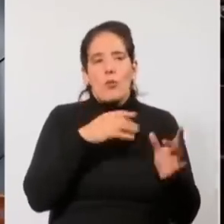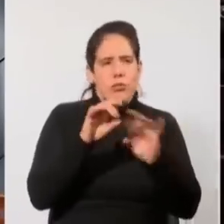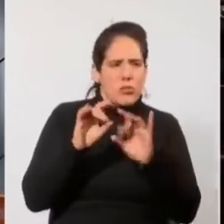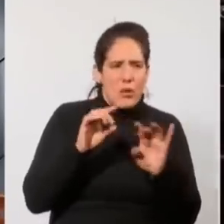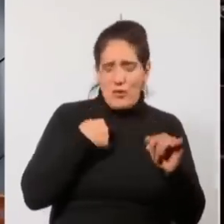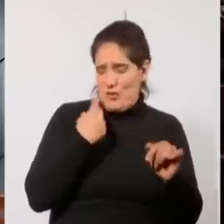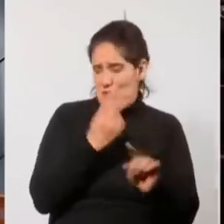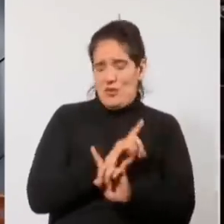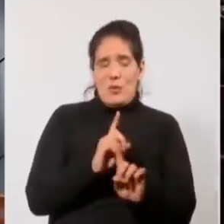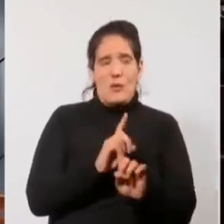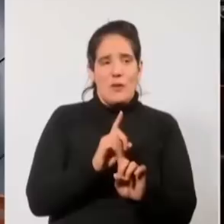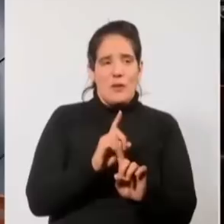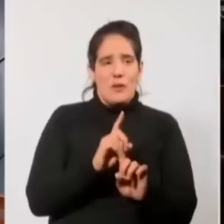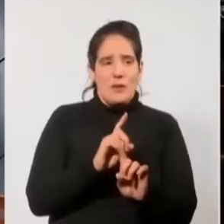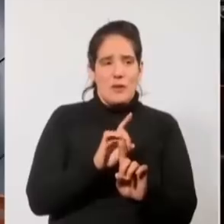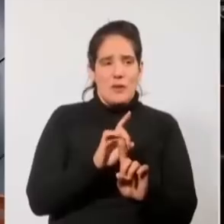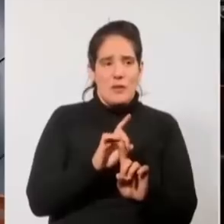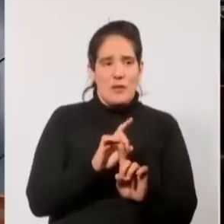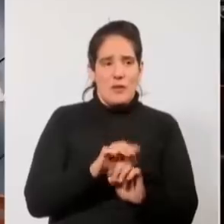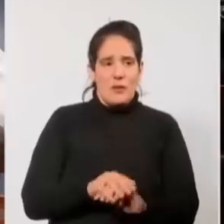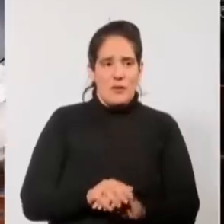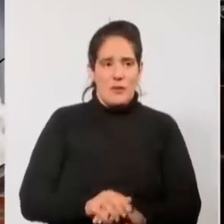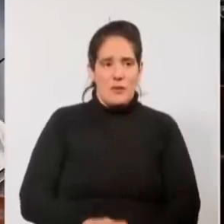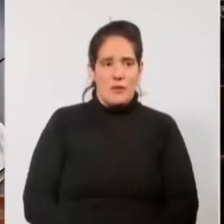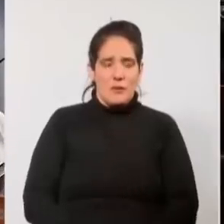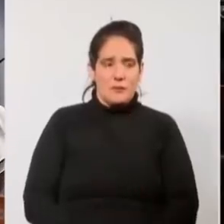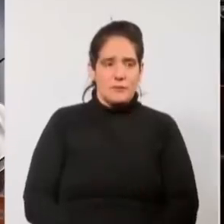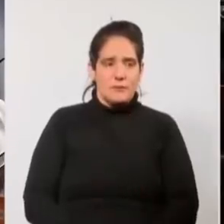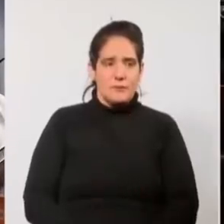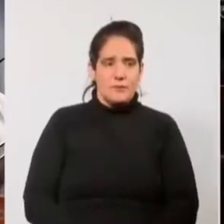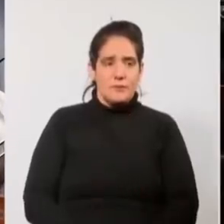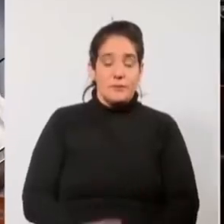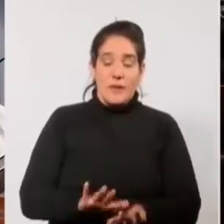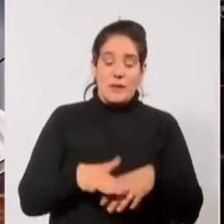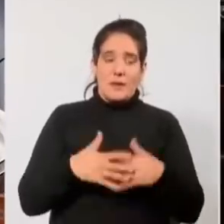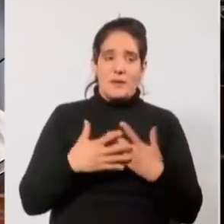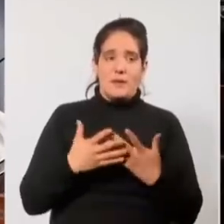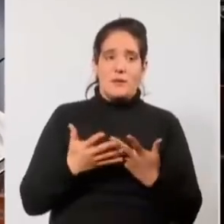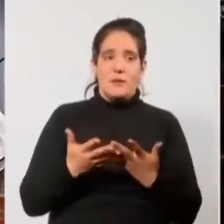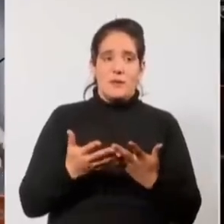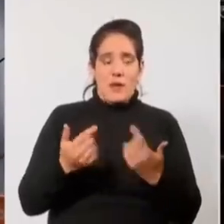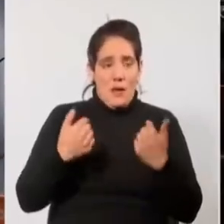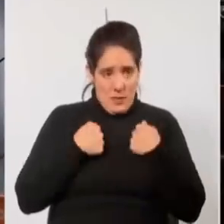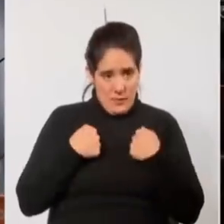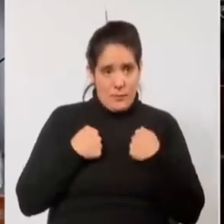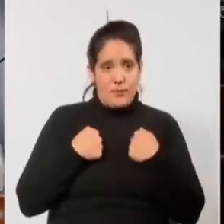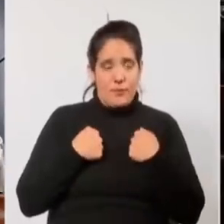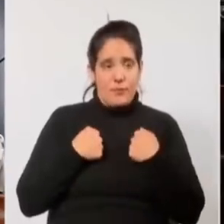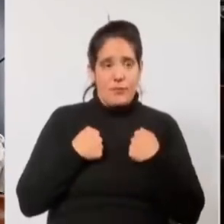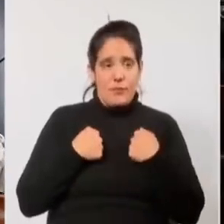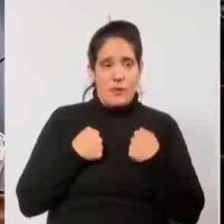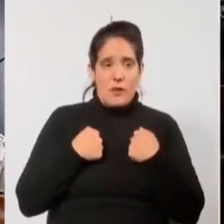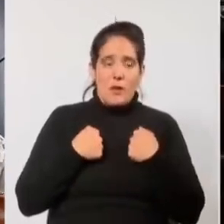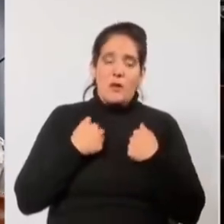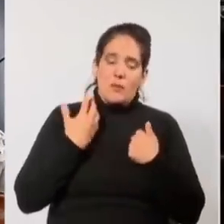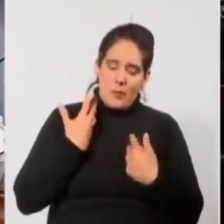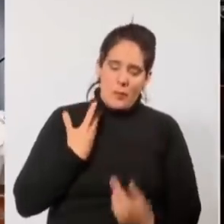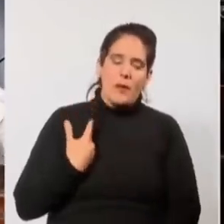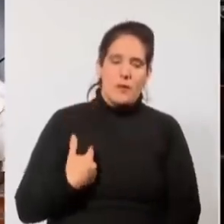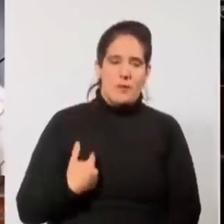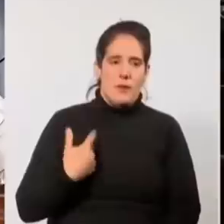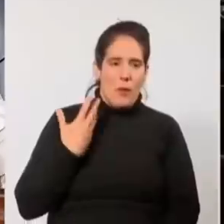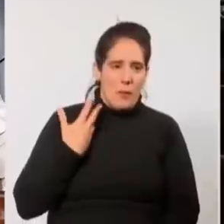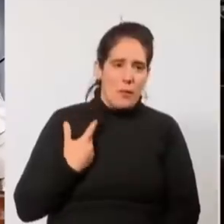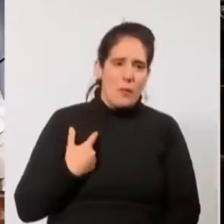construimos nosotros, sino en el que se enterraron solitos. Entonces, a mí realmente me da mucha pena que